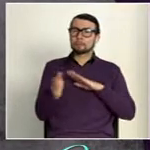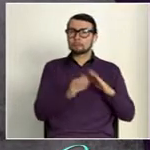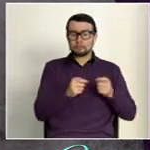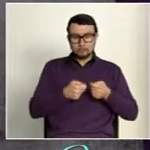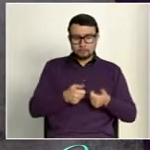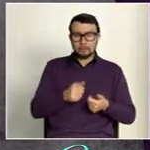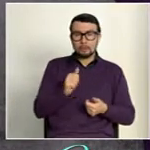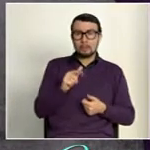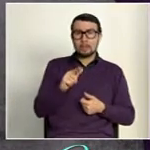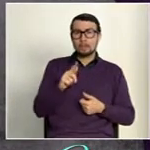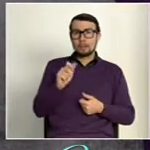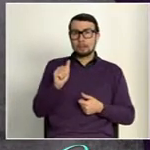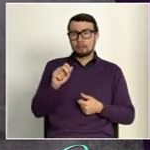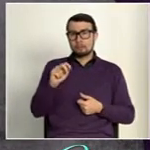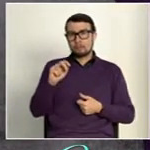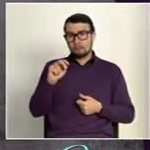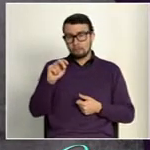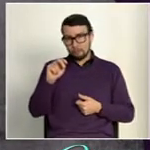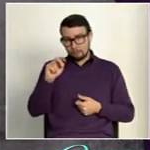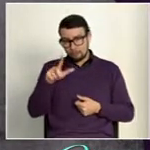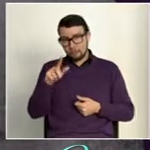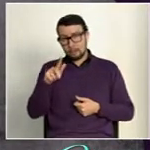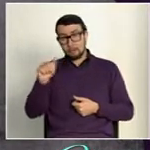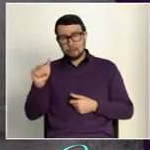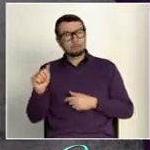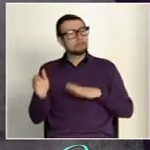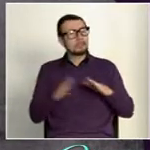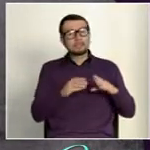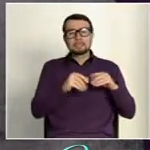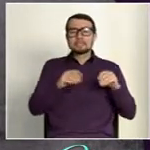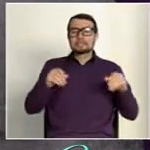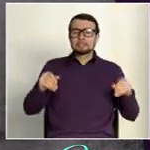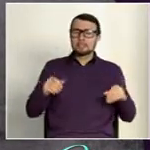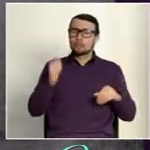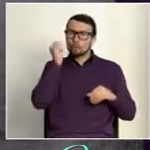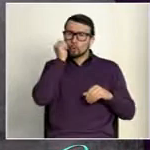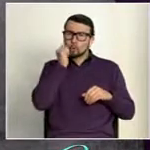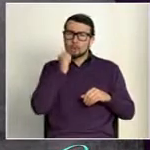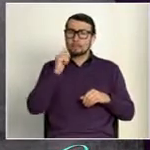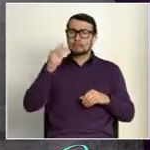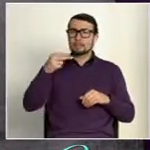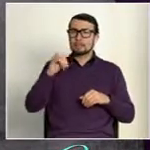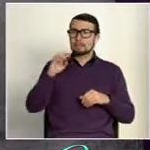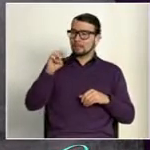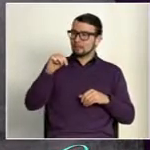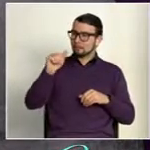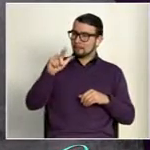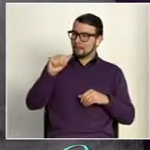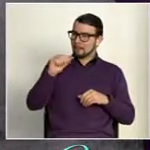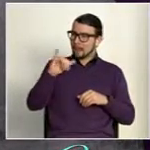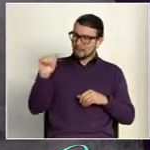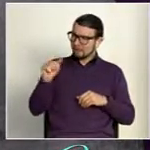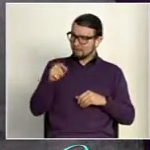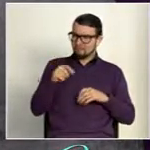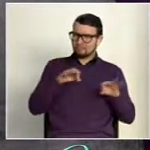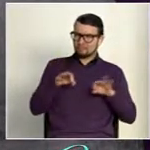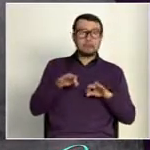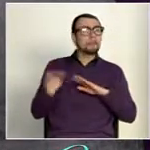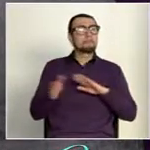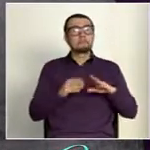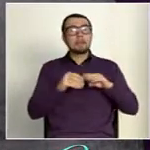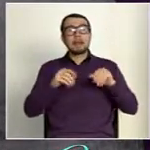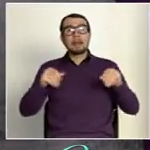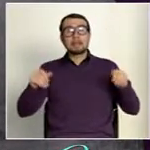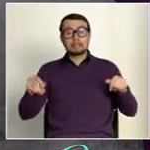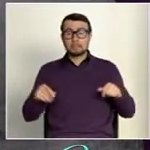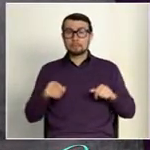la sal rosada de Himalaya. Yo sí quiero que hablemos un poco, pues, bueno, voy a terminar, ahorita hablamos de la sal, harina de garbanzo.